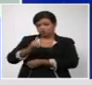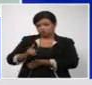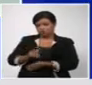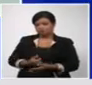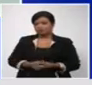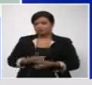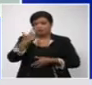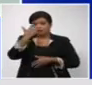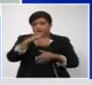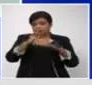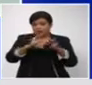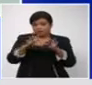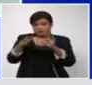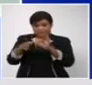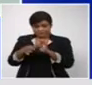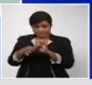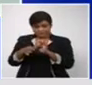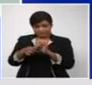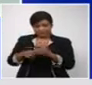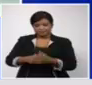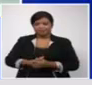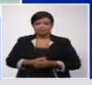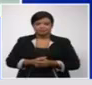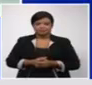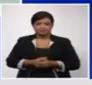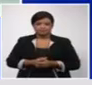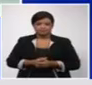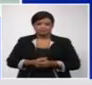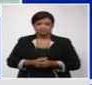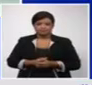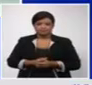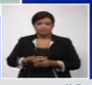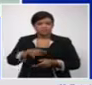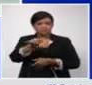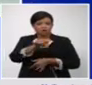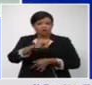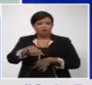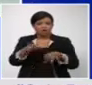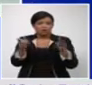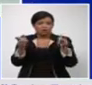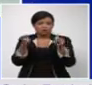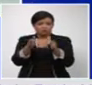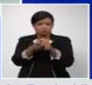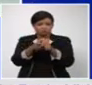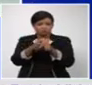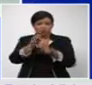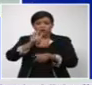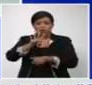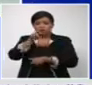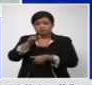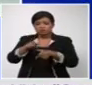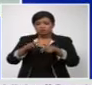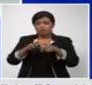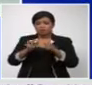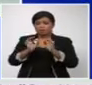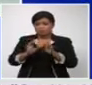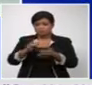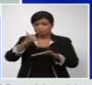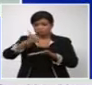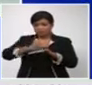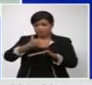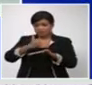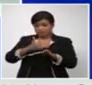Artemisa, pues realmente también una reducción, 4 pacientes autóctonos, 2 de Huila de